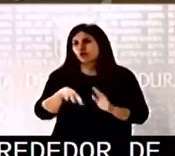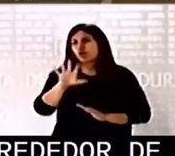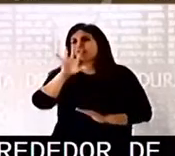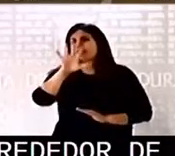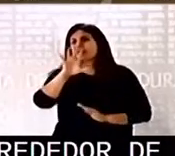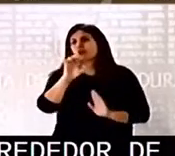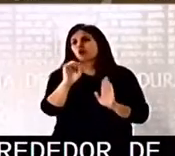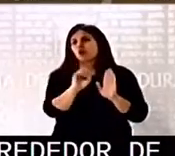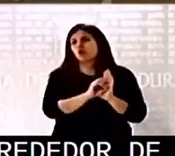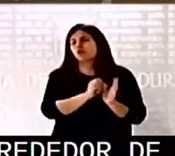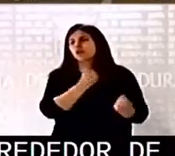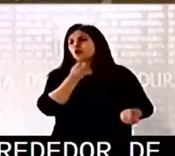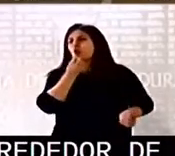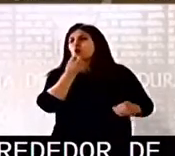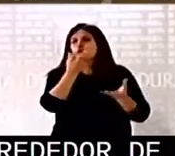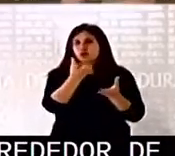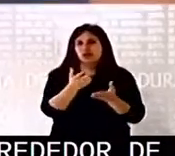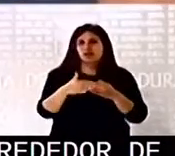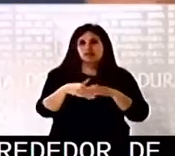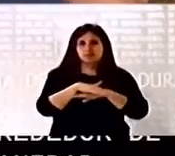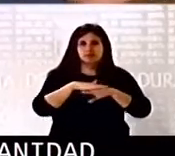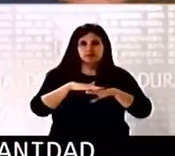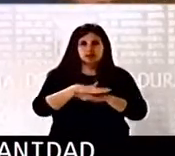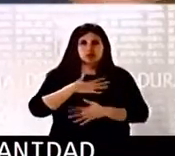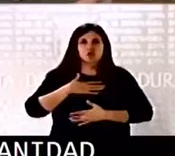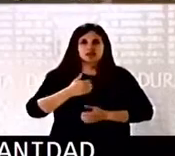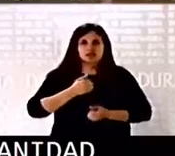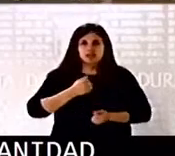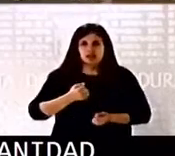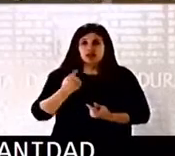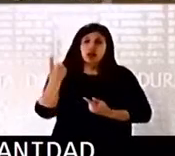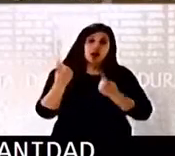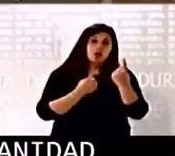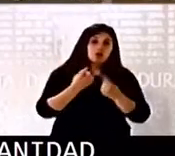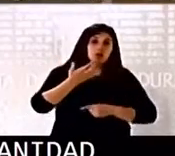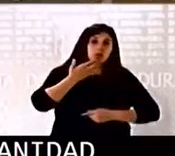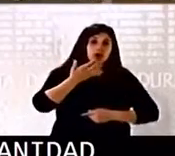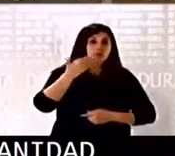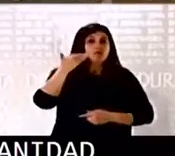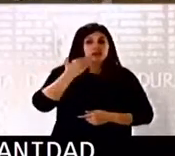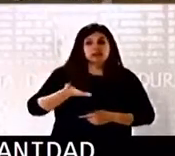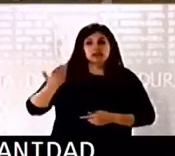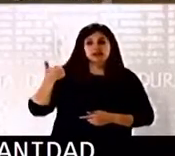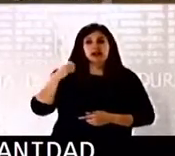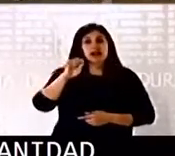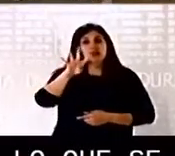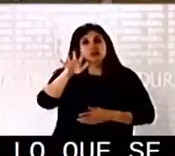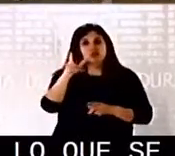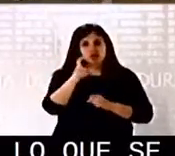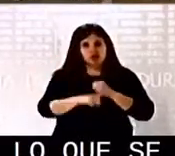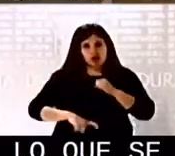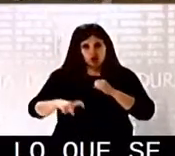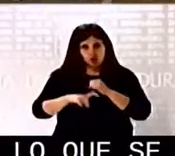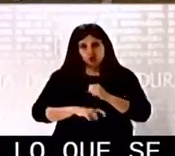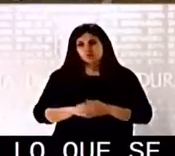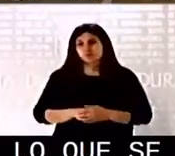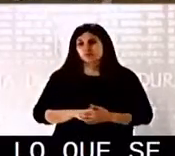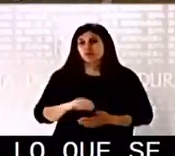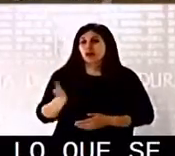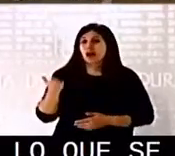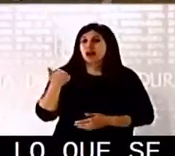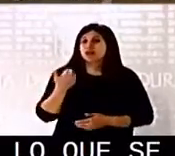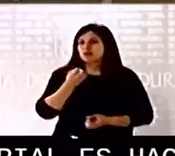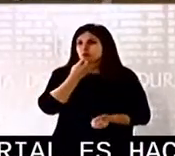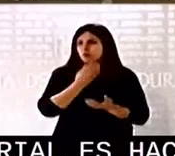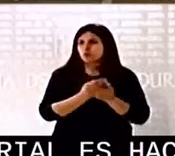del Ministerio de Sanidad. Algunas, ya les digo, son del 14 de agosto, Lo que se propuso ayer en el Consejo Interterritorial es hacer un